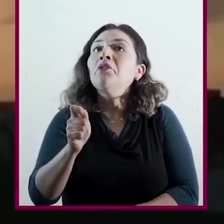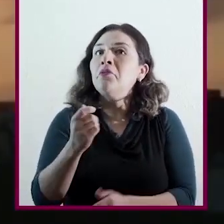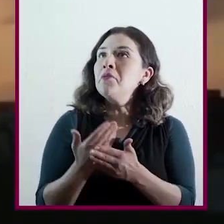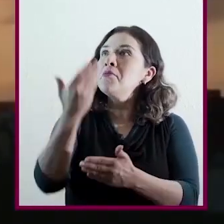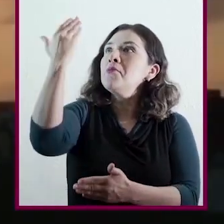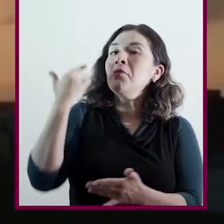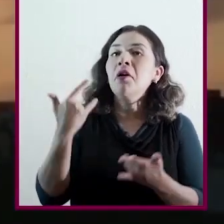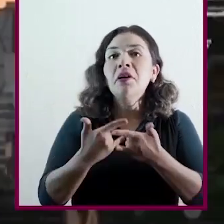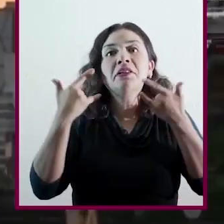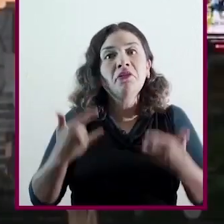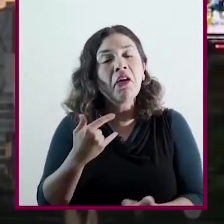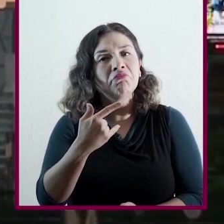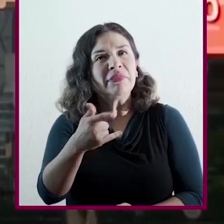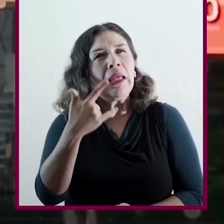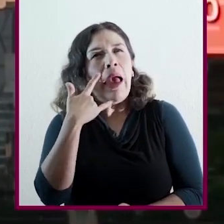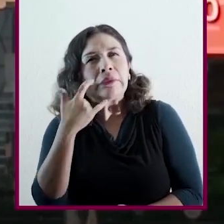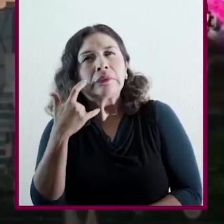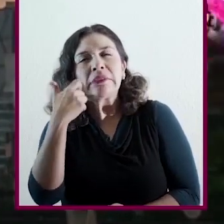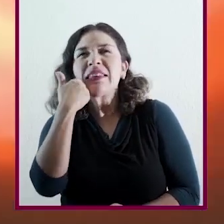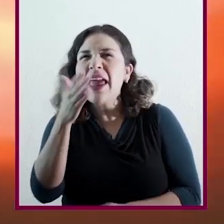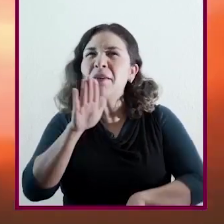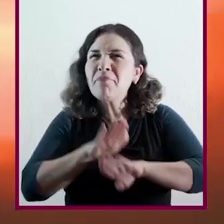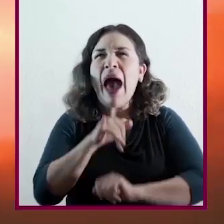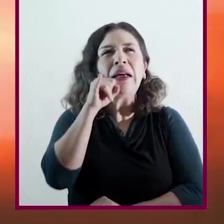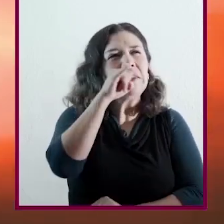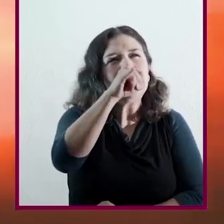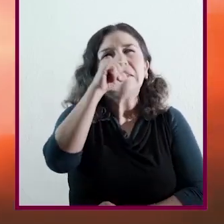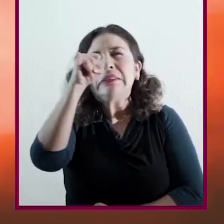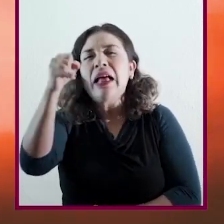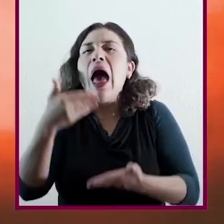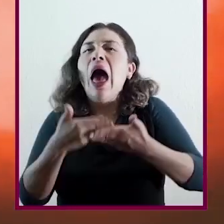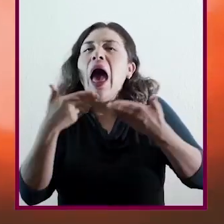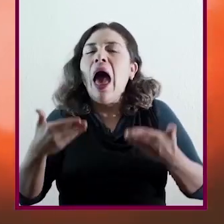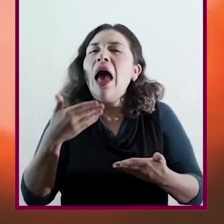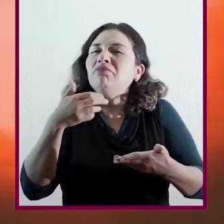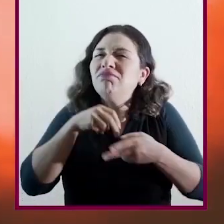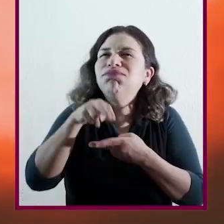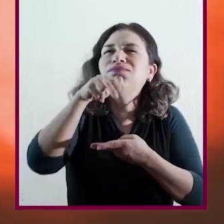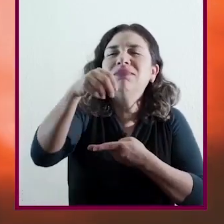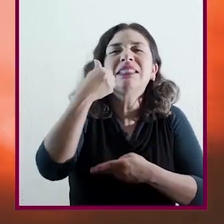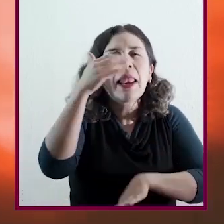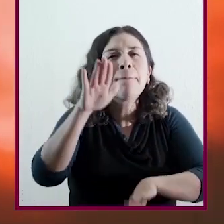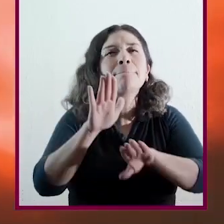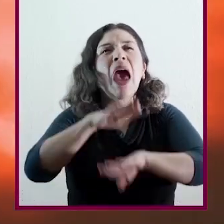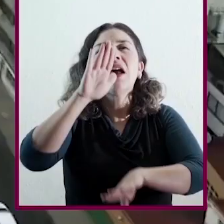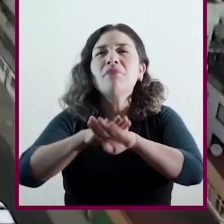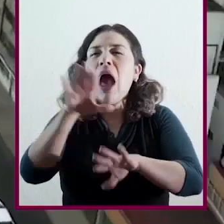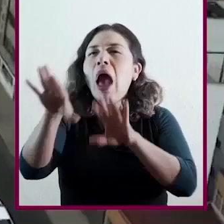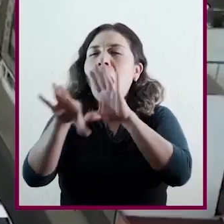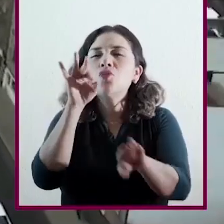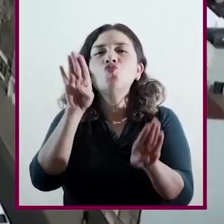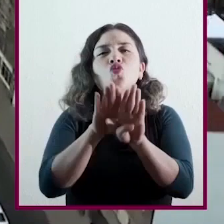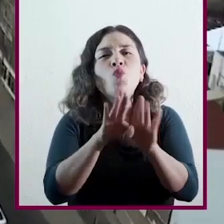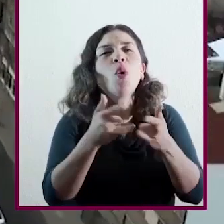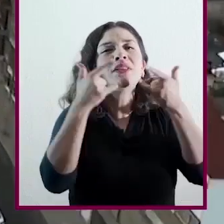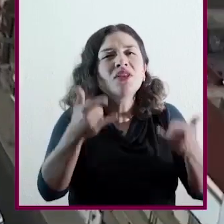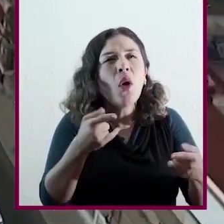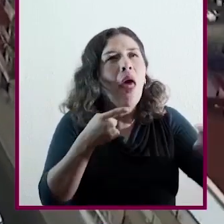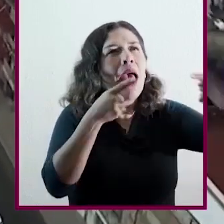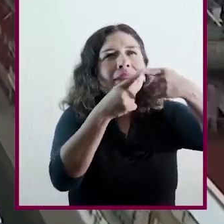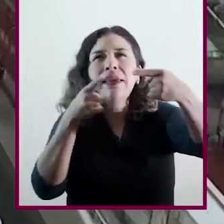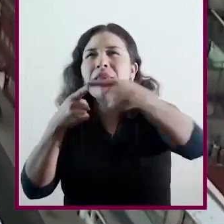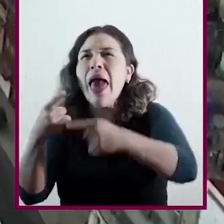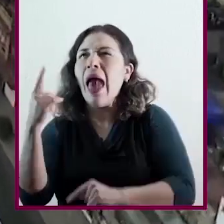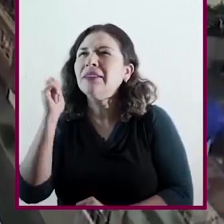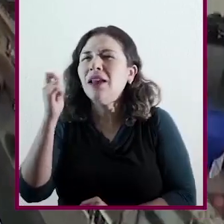una larga aventura, que nos motiva a salir y vivirla hasta el atardecer, siempre con el deseo de encontrar nuevos relatos en